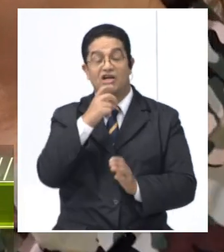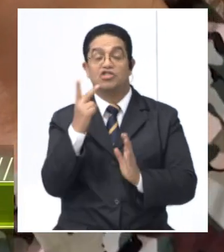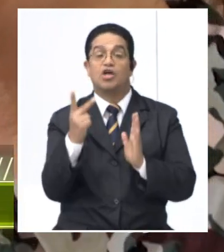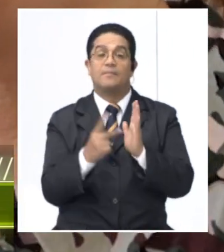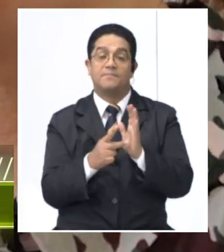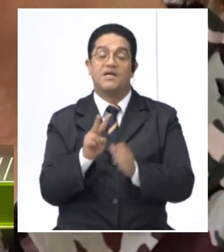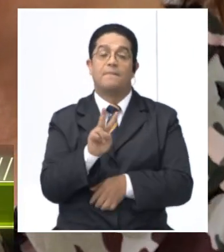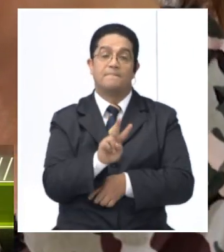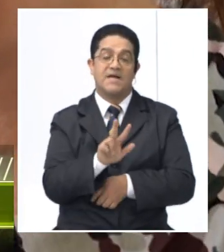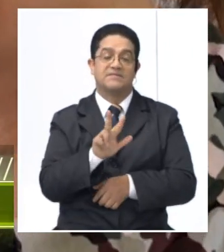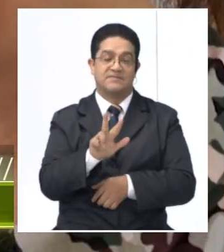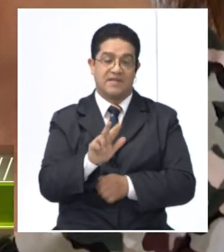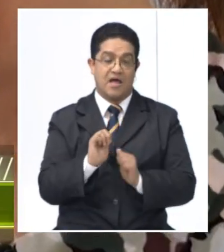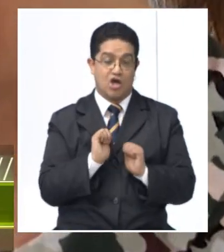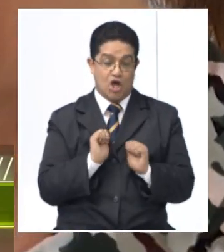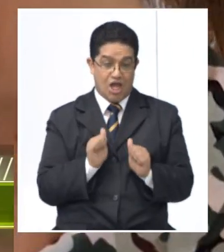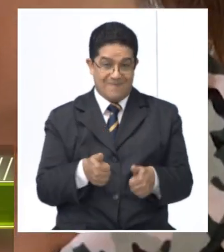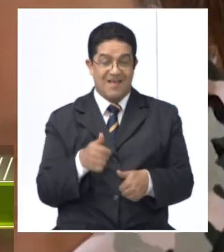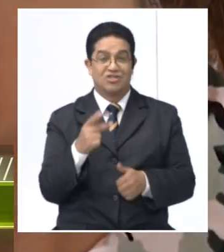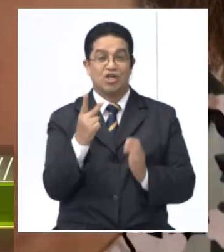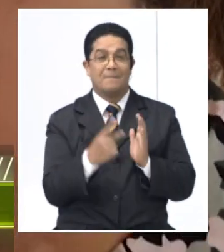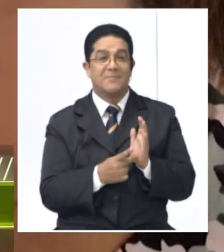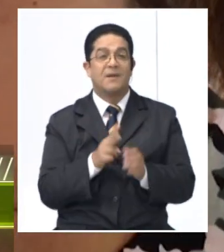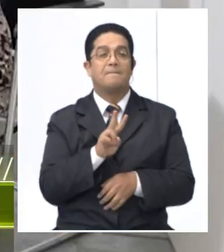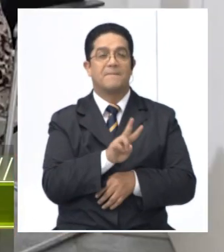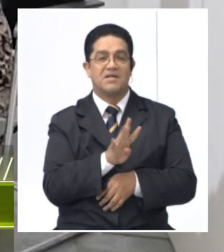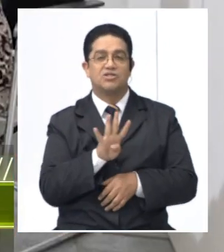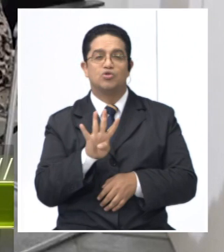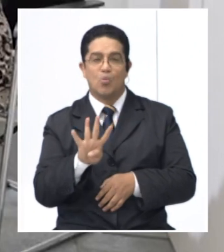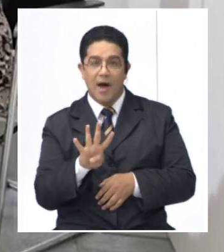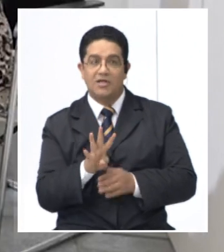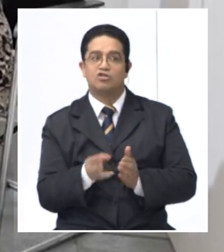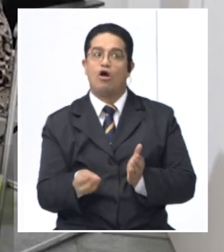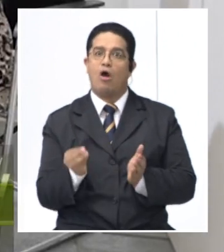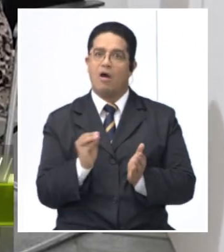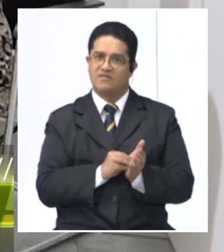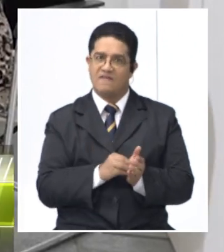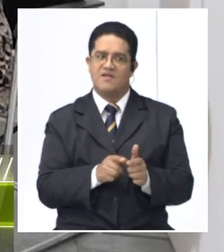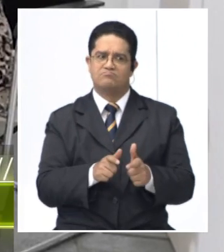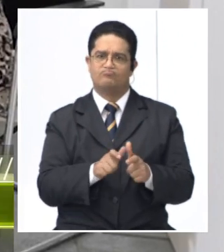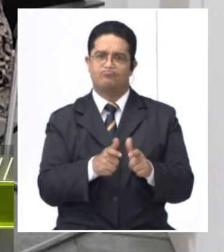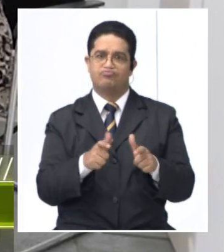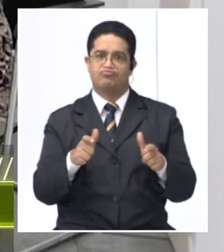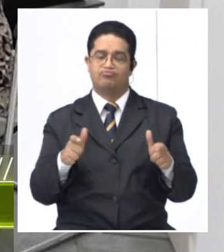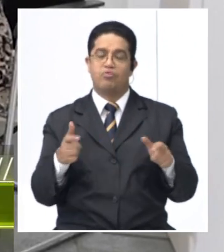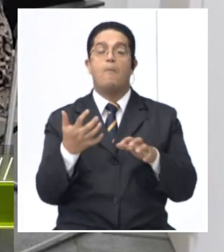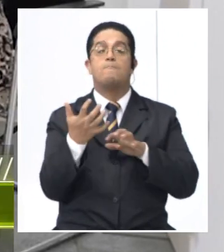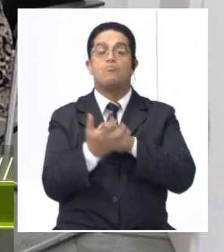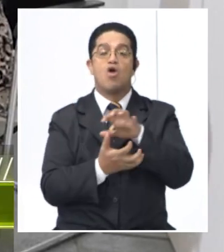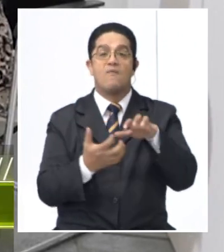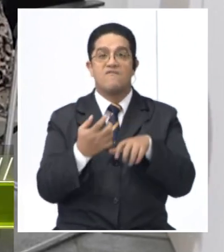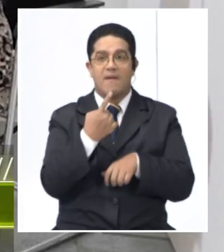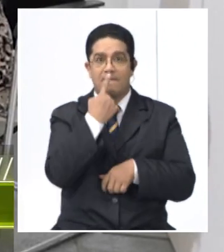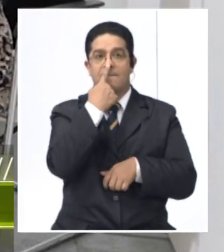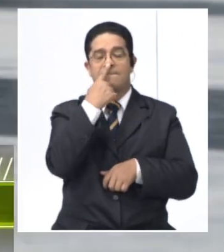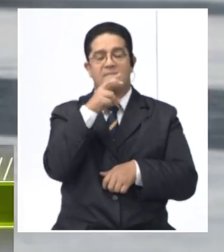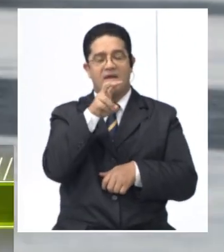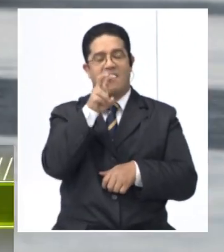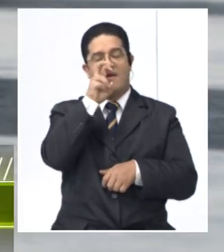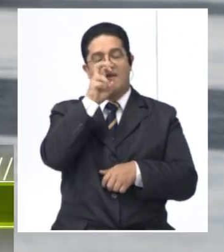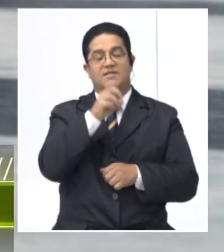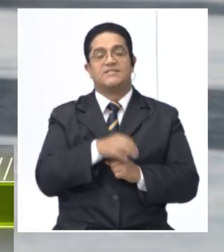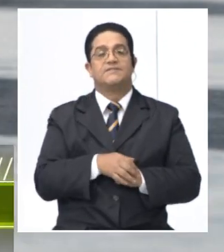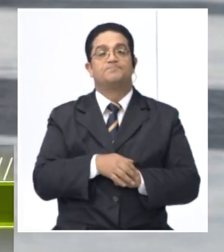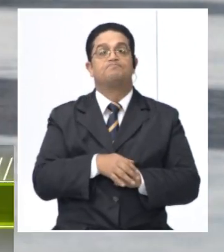2023 y principios del 2024, se reportó un aumento de infecciones respiratorias a nivel mundial.